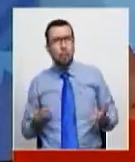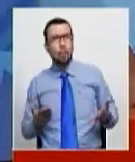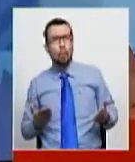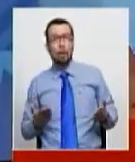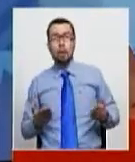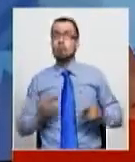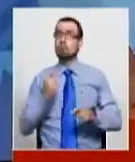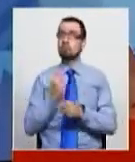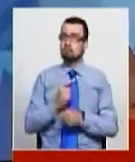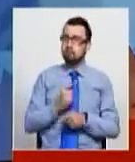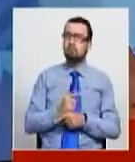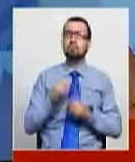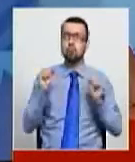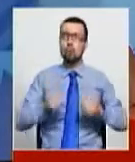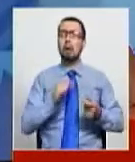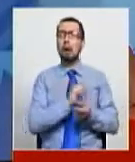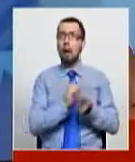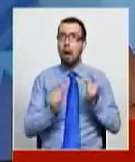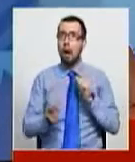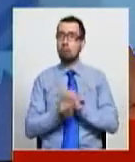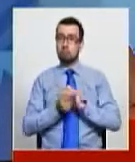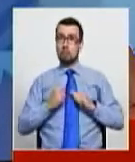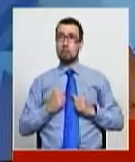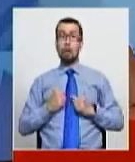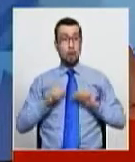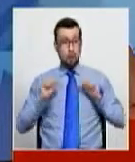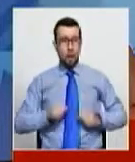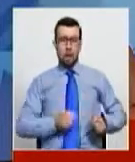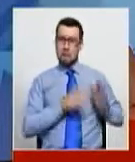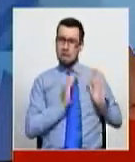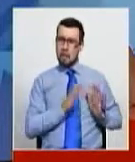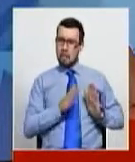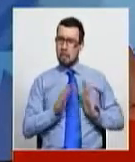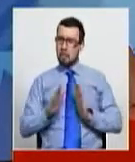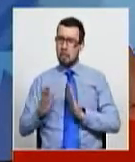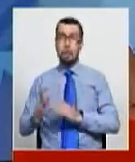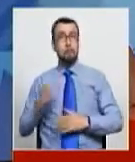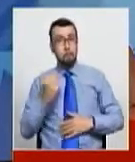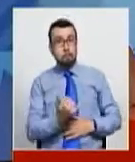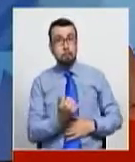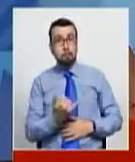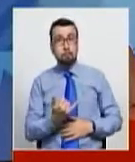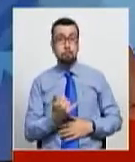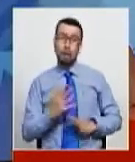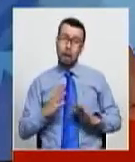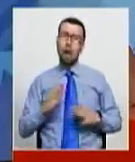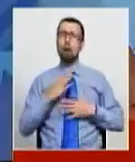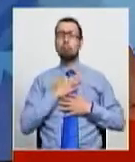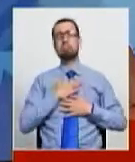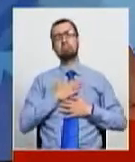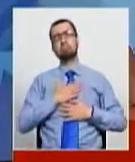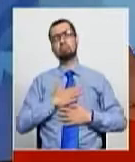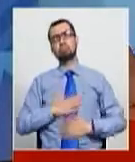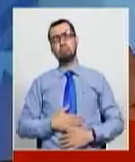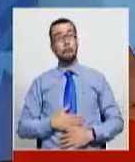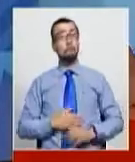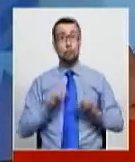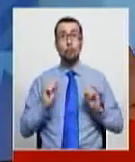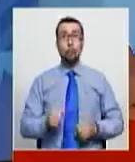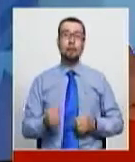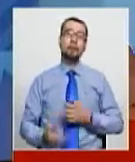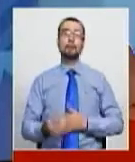de eso se puede cambiar que eso se puede ajustar para que seamos más tranquilos para que convivamos